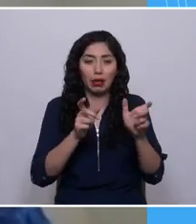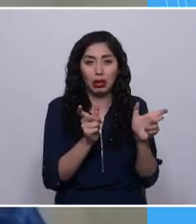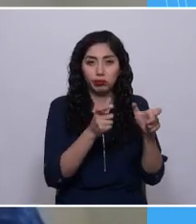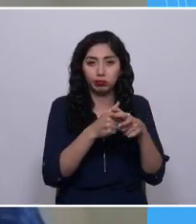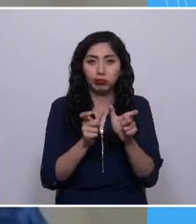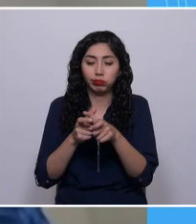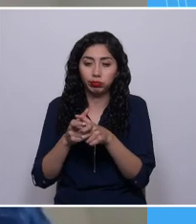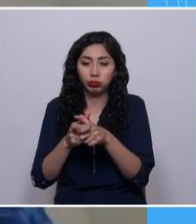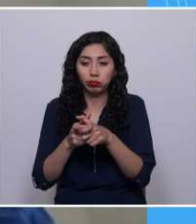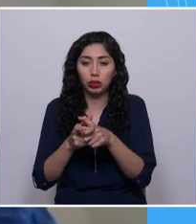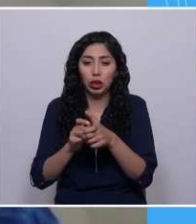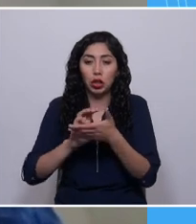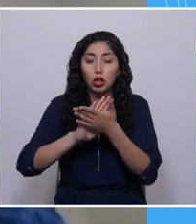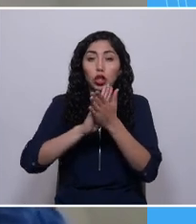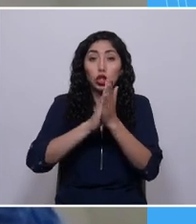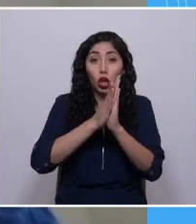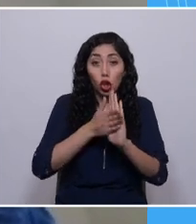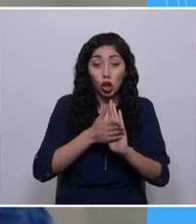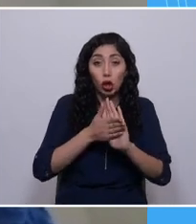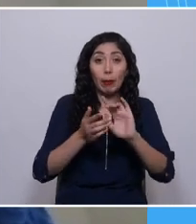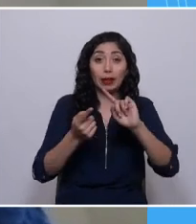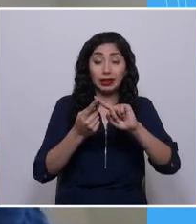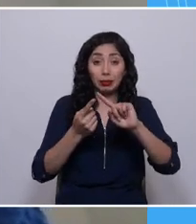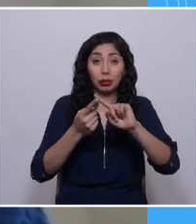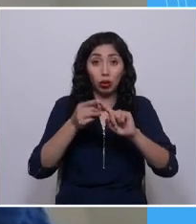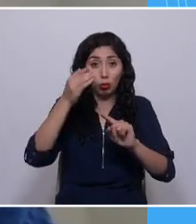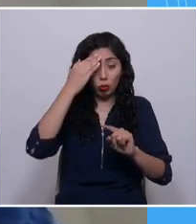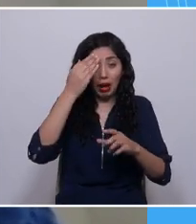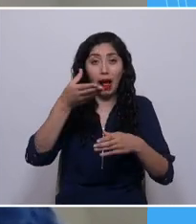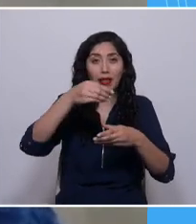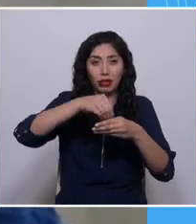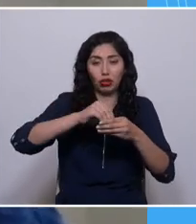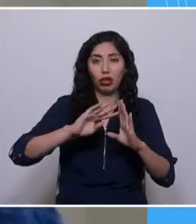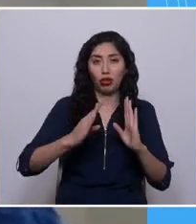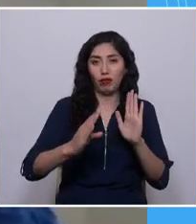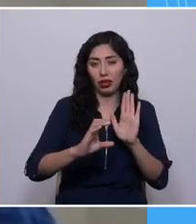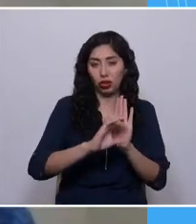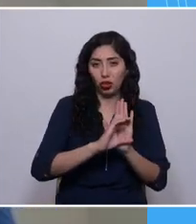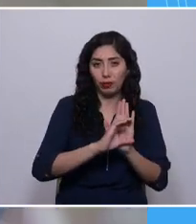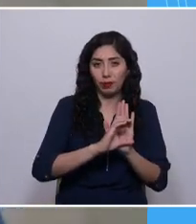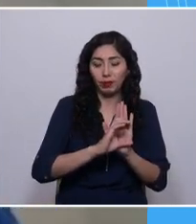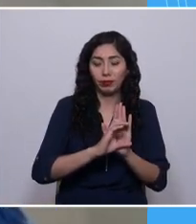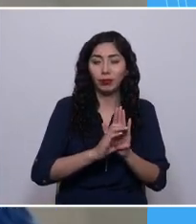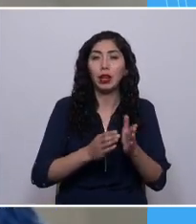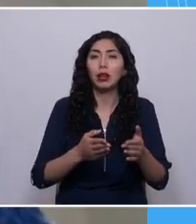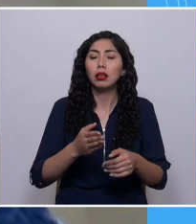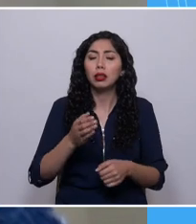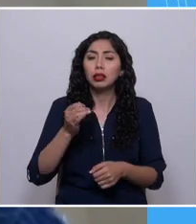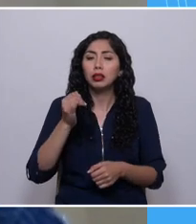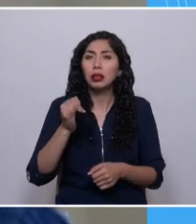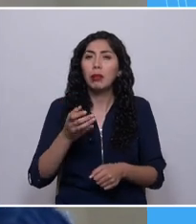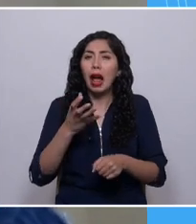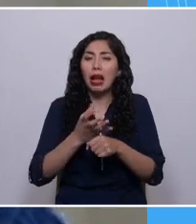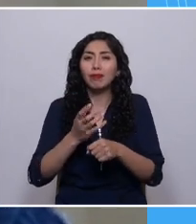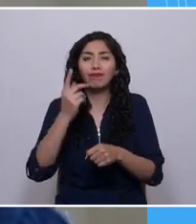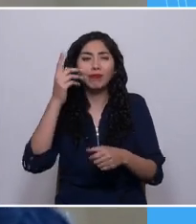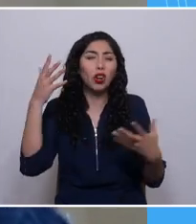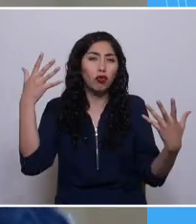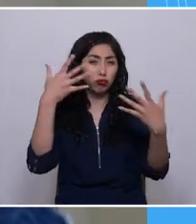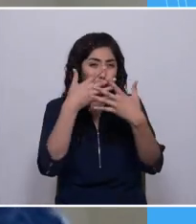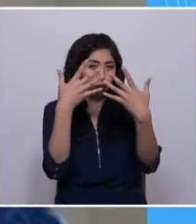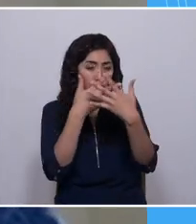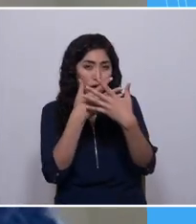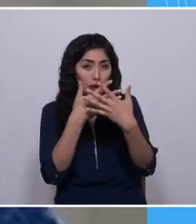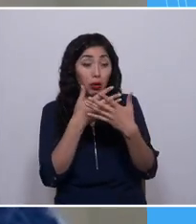participación popular dentro de la convención. Y aquí hacemos presente, porque siempre pueden haber distintas interpretaciones, que aceptar